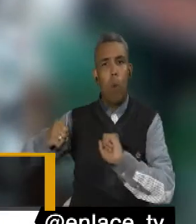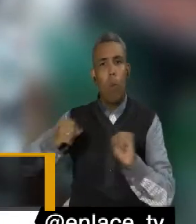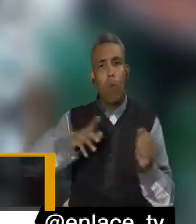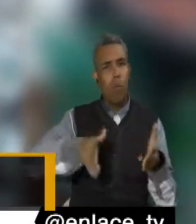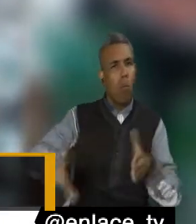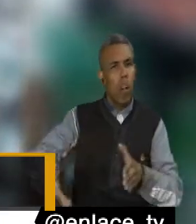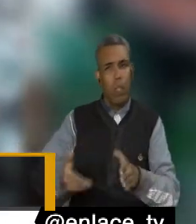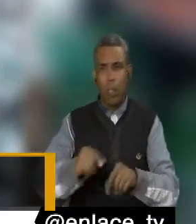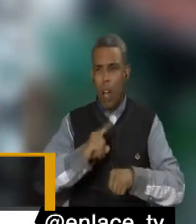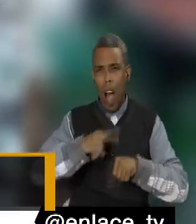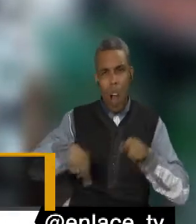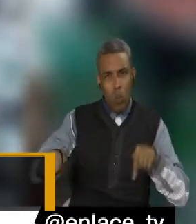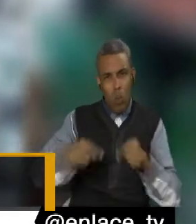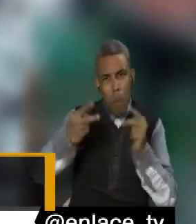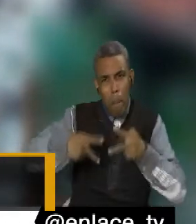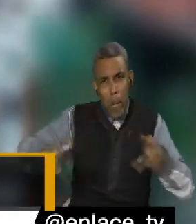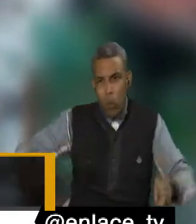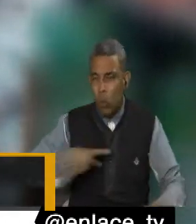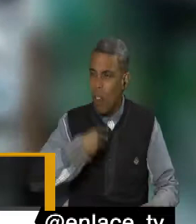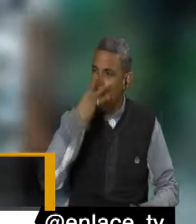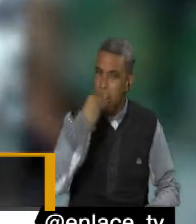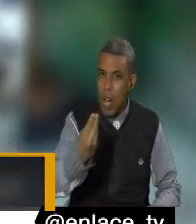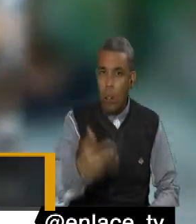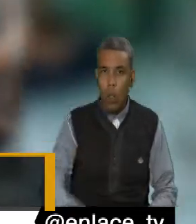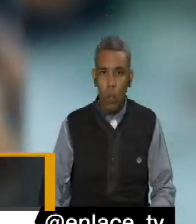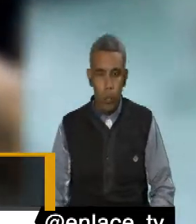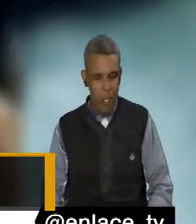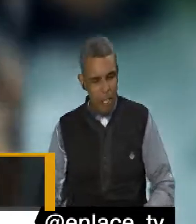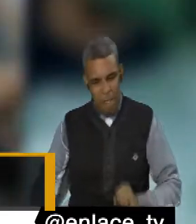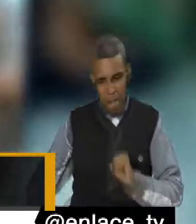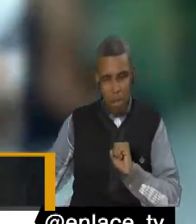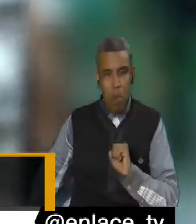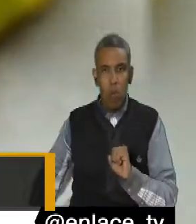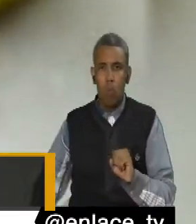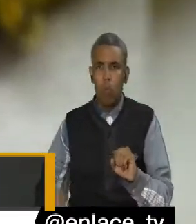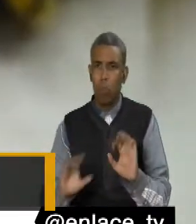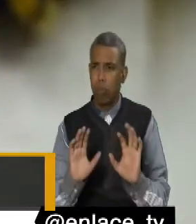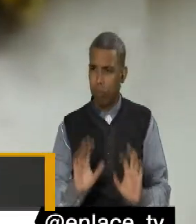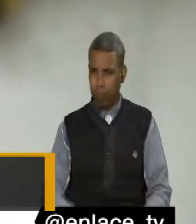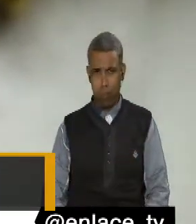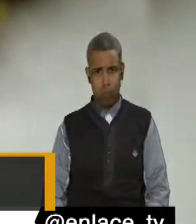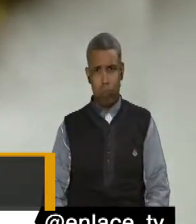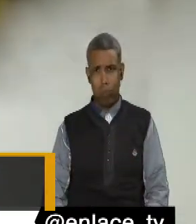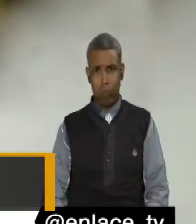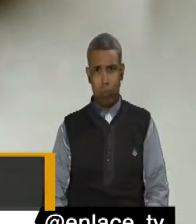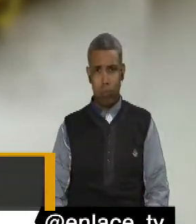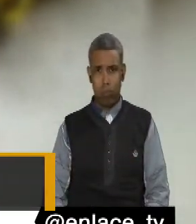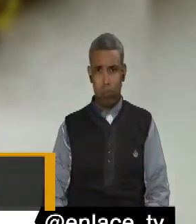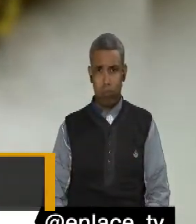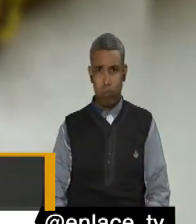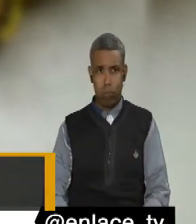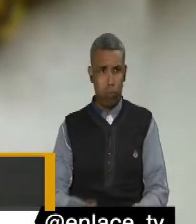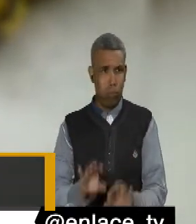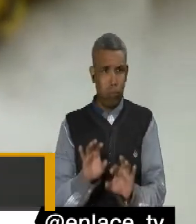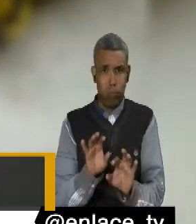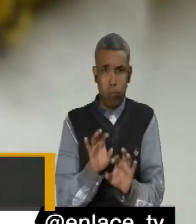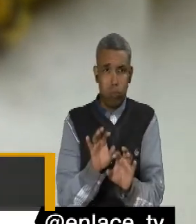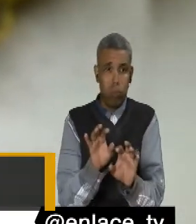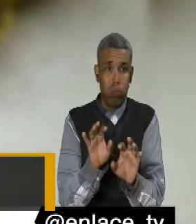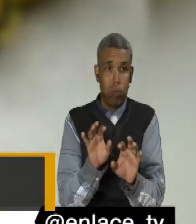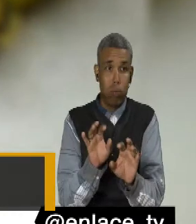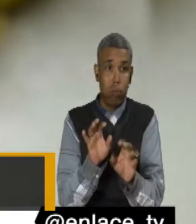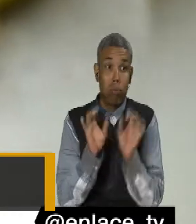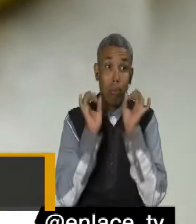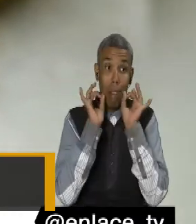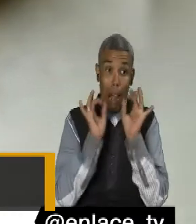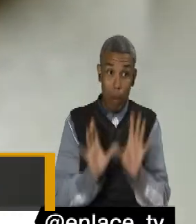una cantidad de niños pequeñitos que pueden coger cualquier salchicha, cualquier chito envenenado, alguna cosa, y comérselo.